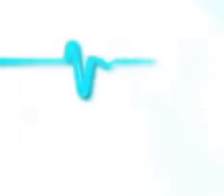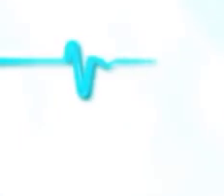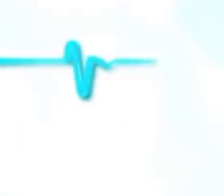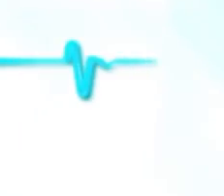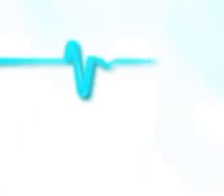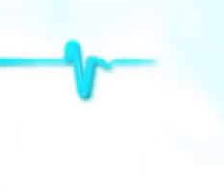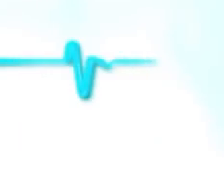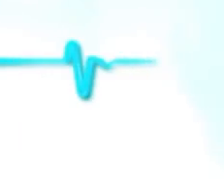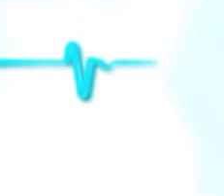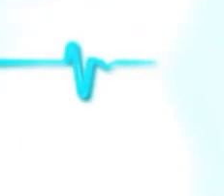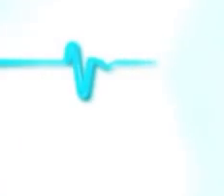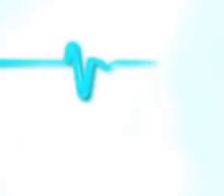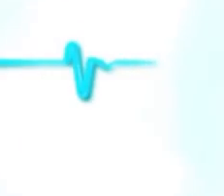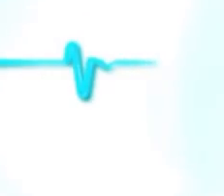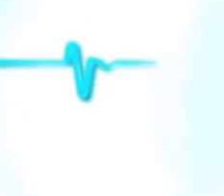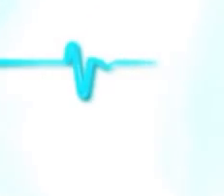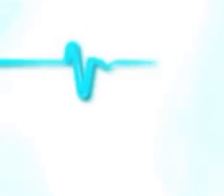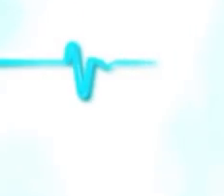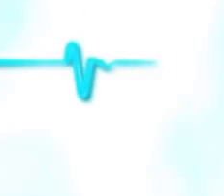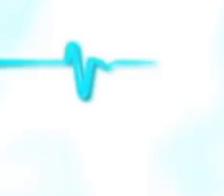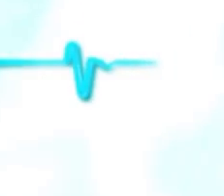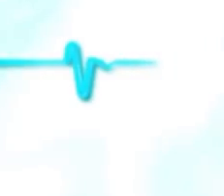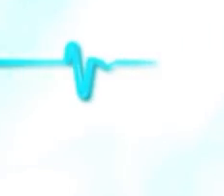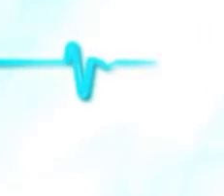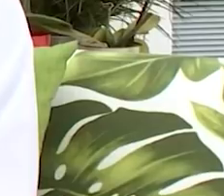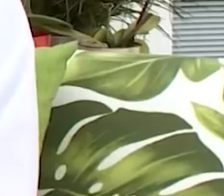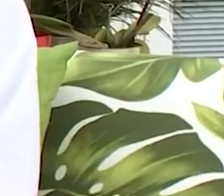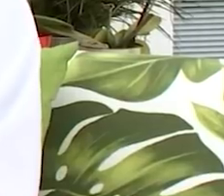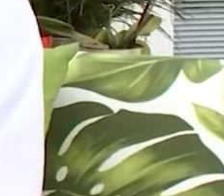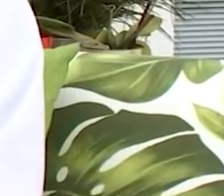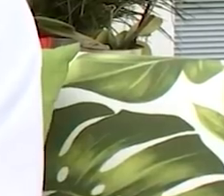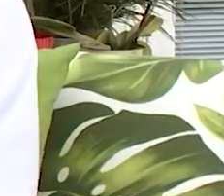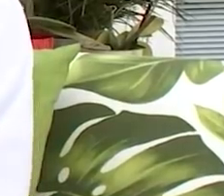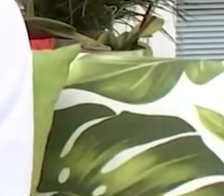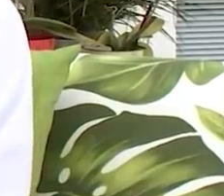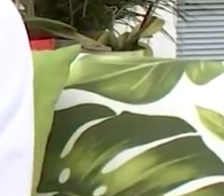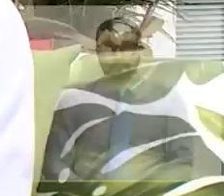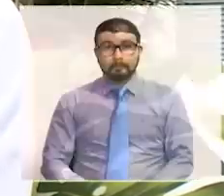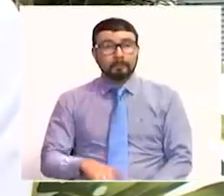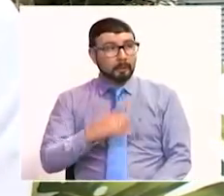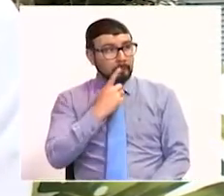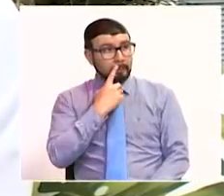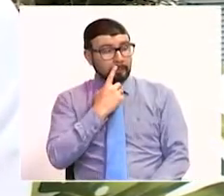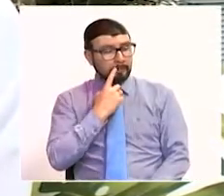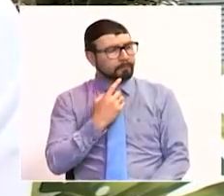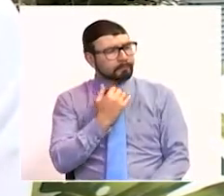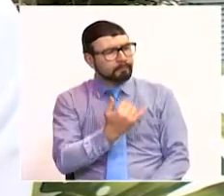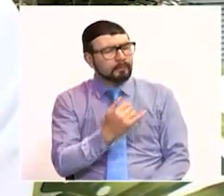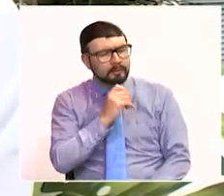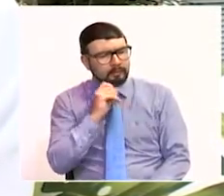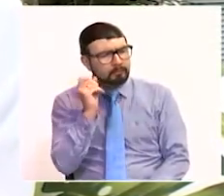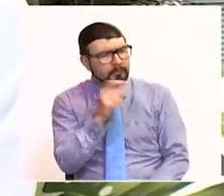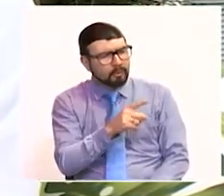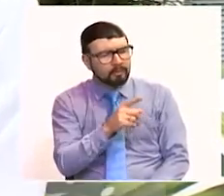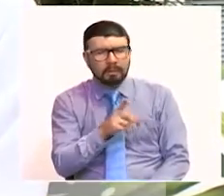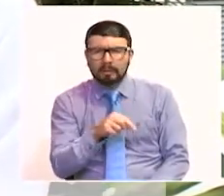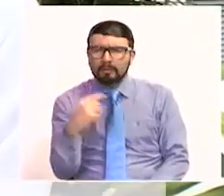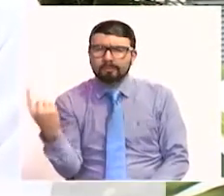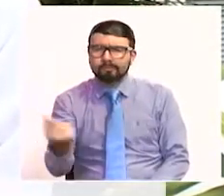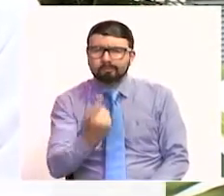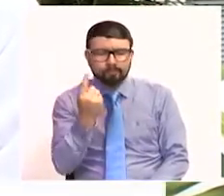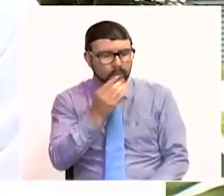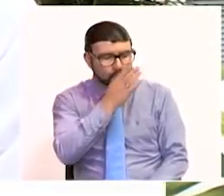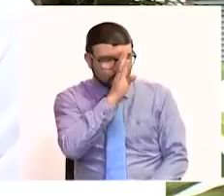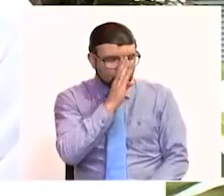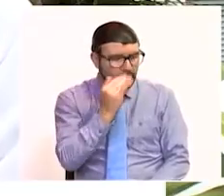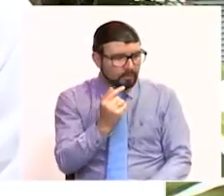Bueno, padre, Hay una pregunta y una duda muy grande que nos hacen